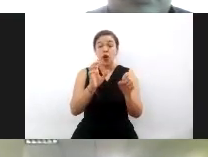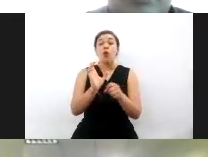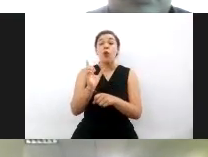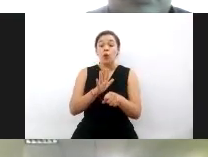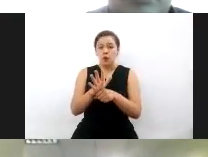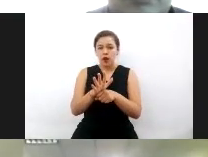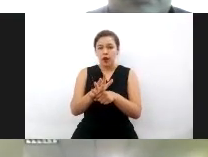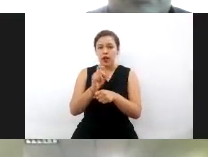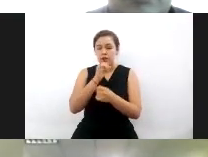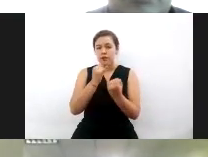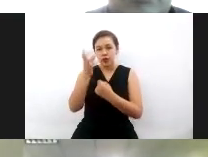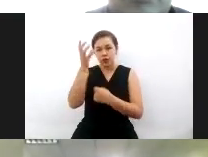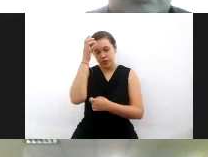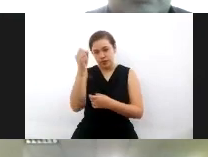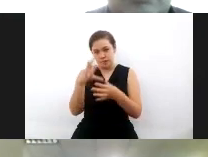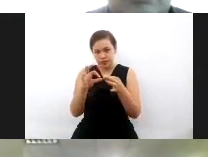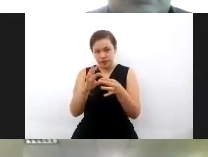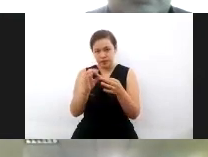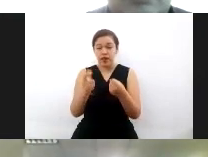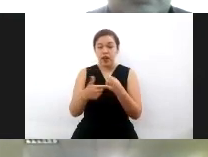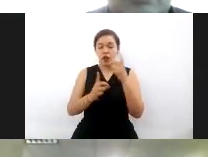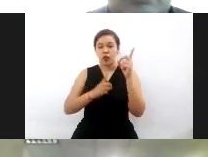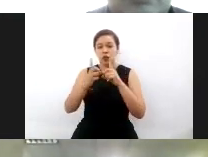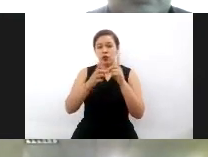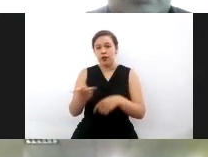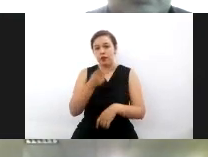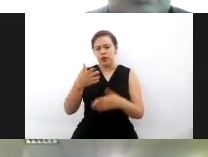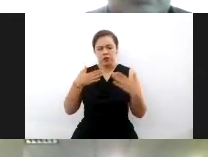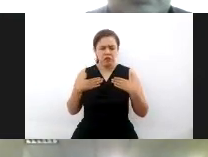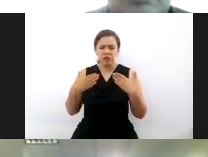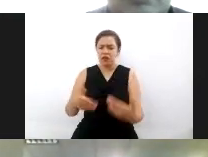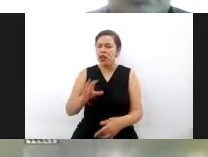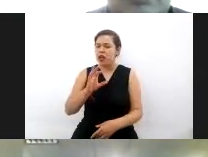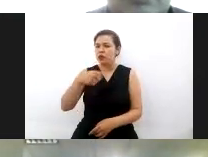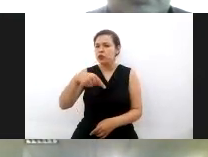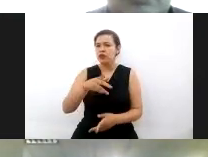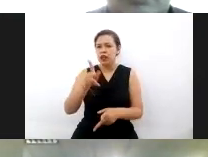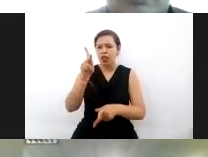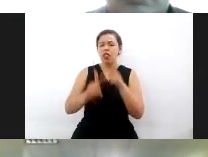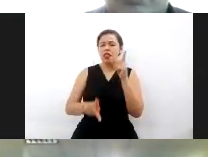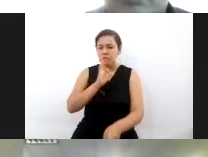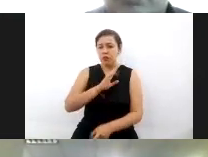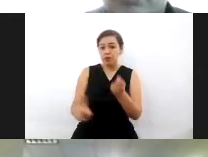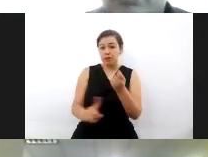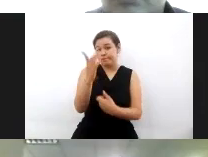como definiciones. Si tienen alguna duda, alguna pregunta, con toda confianza pueden interrumpirme, no hay ningún problema.